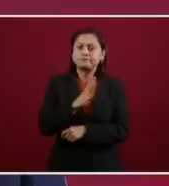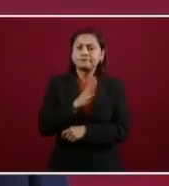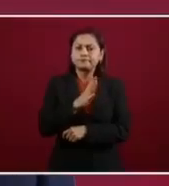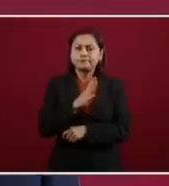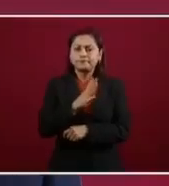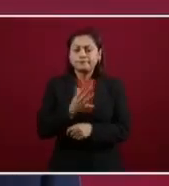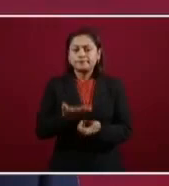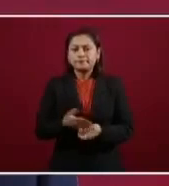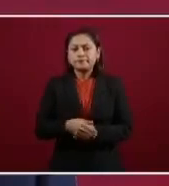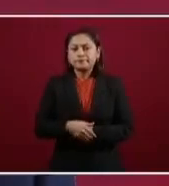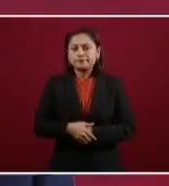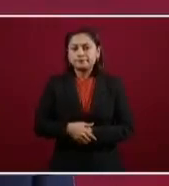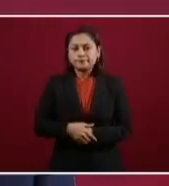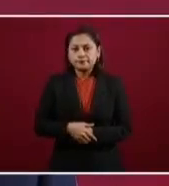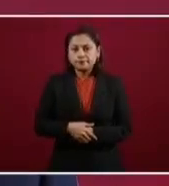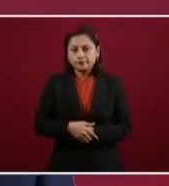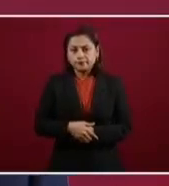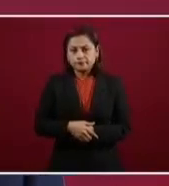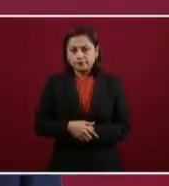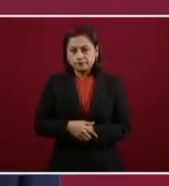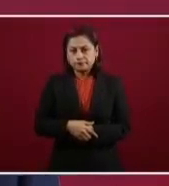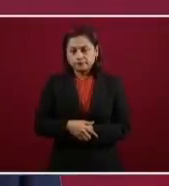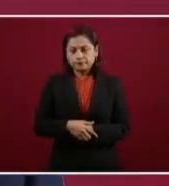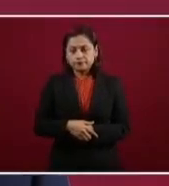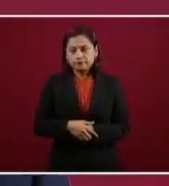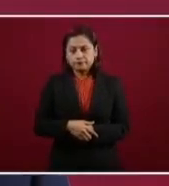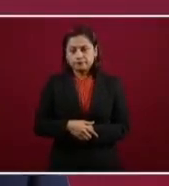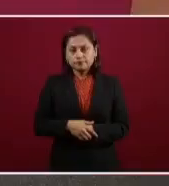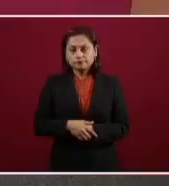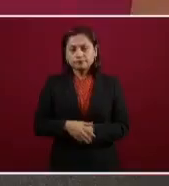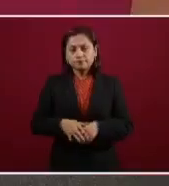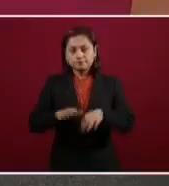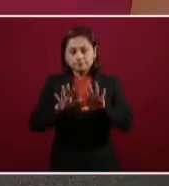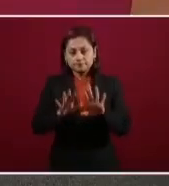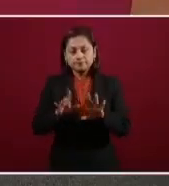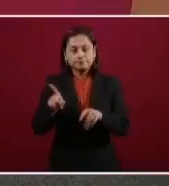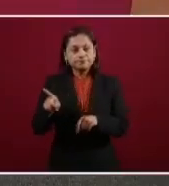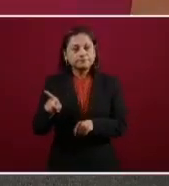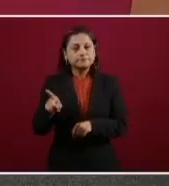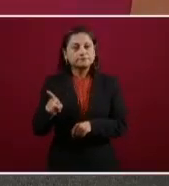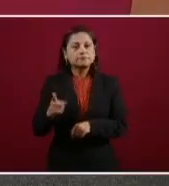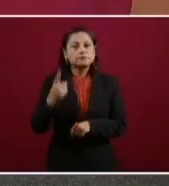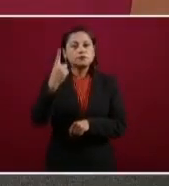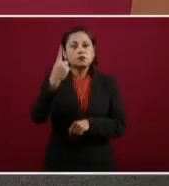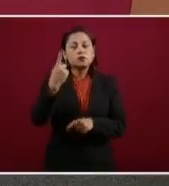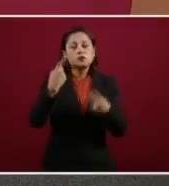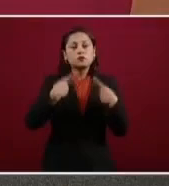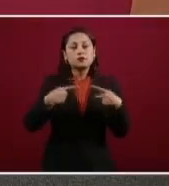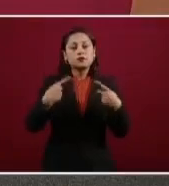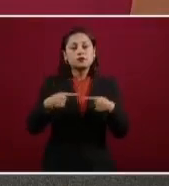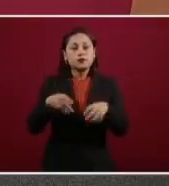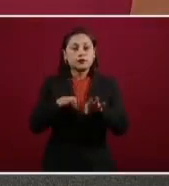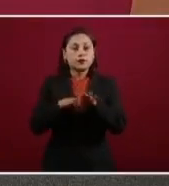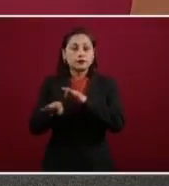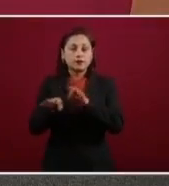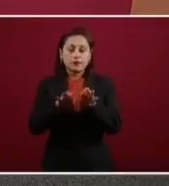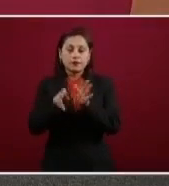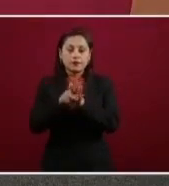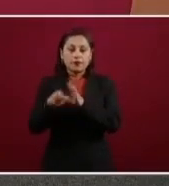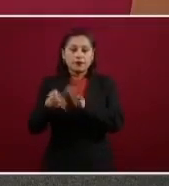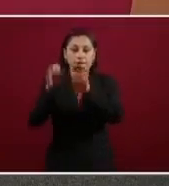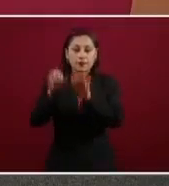entonces como si un buen periodista en mi pueblo con